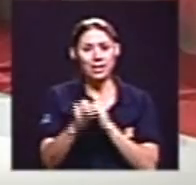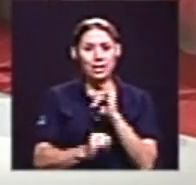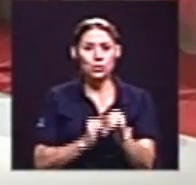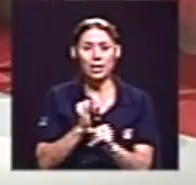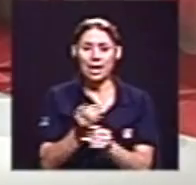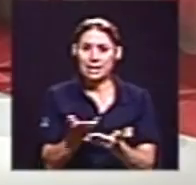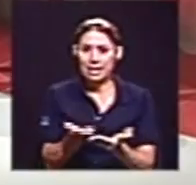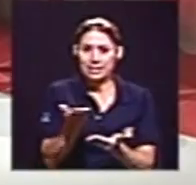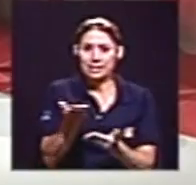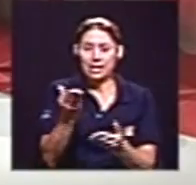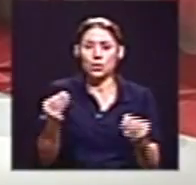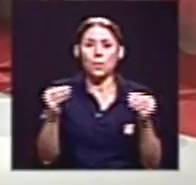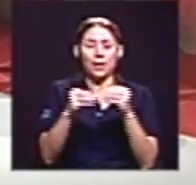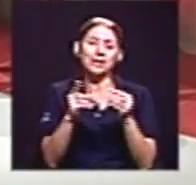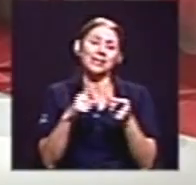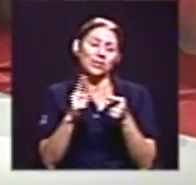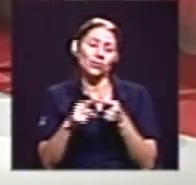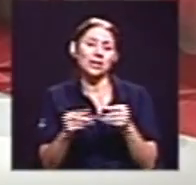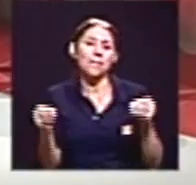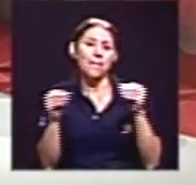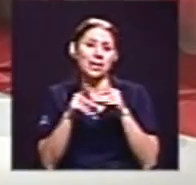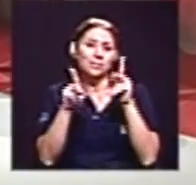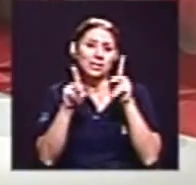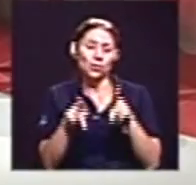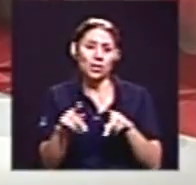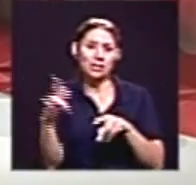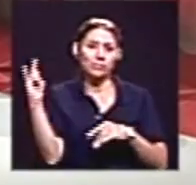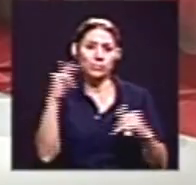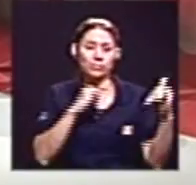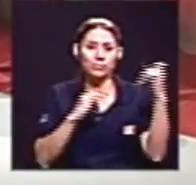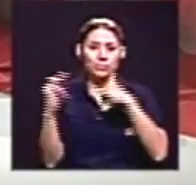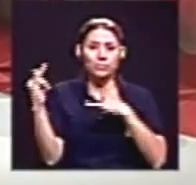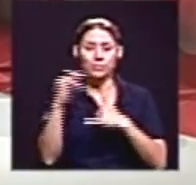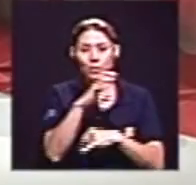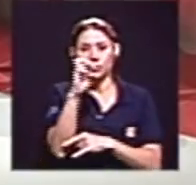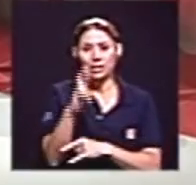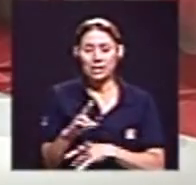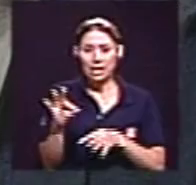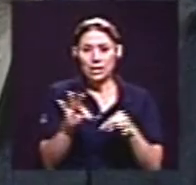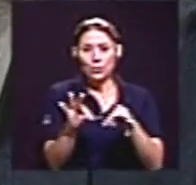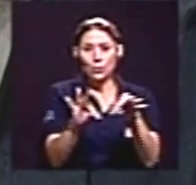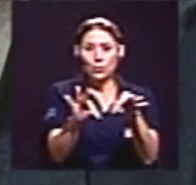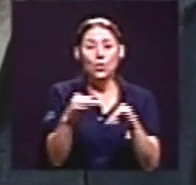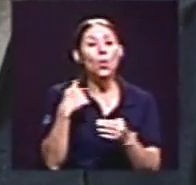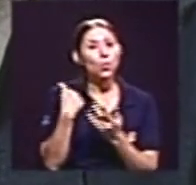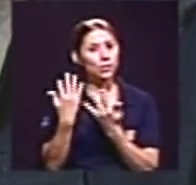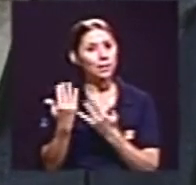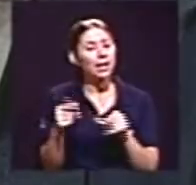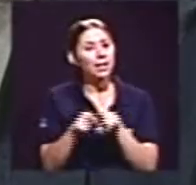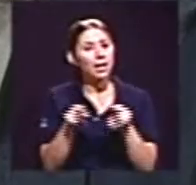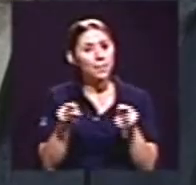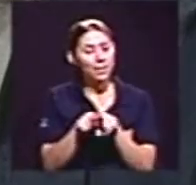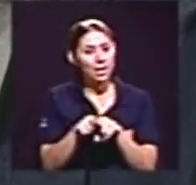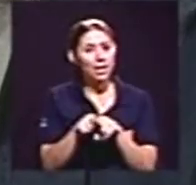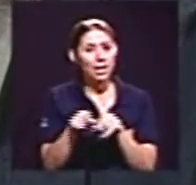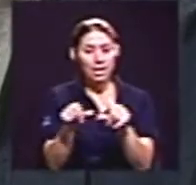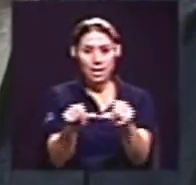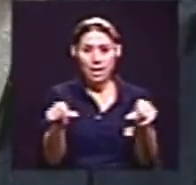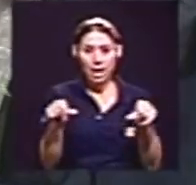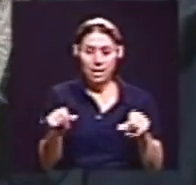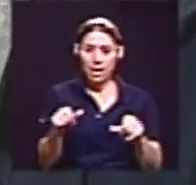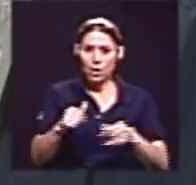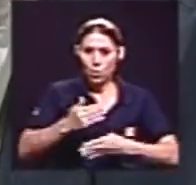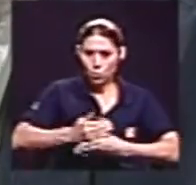turismo empiece a llegar un poco más a nuestro país. Uno esperaría, y ya lo estamos viendo, que el sector construcción privado empieza